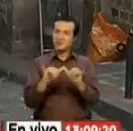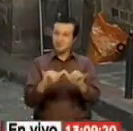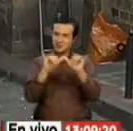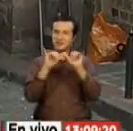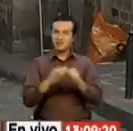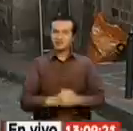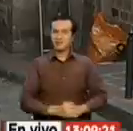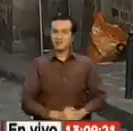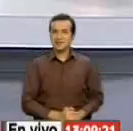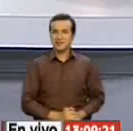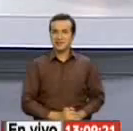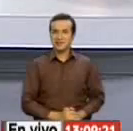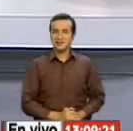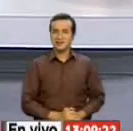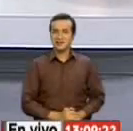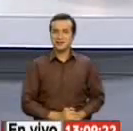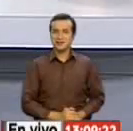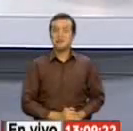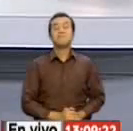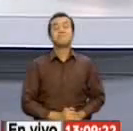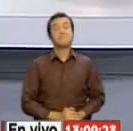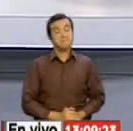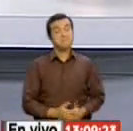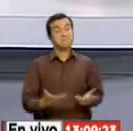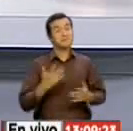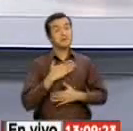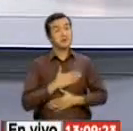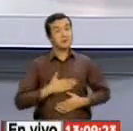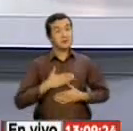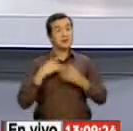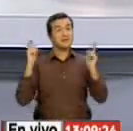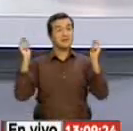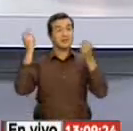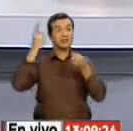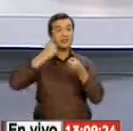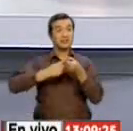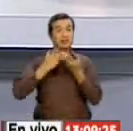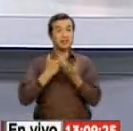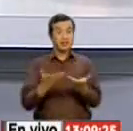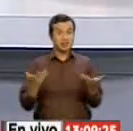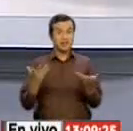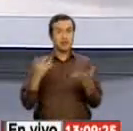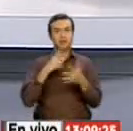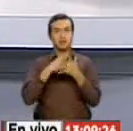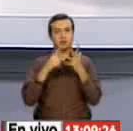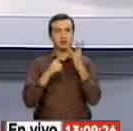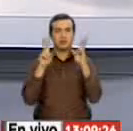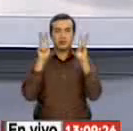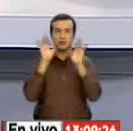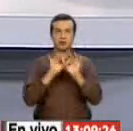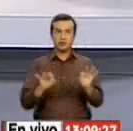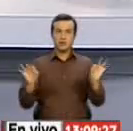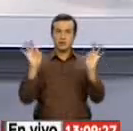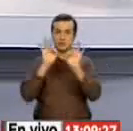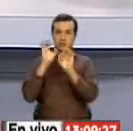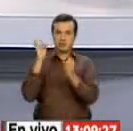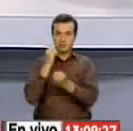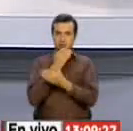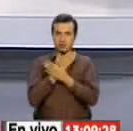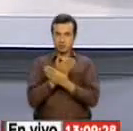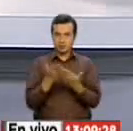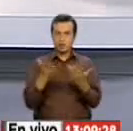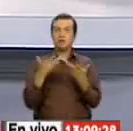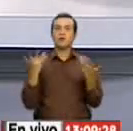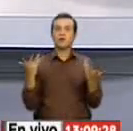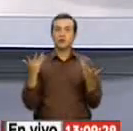Moncayo. Bueno, y así se disfrutan las fiestas en la capital de la República, pero hay otros temas muy importantes que queremos compartir con ustedes.